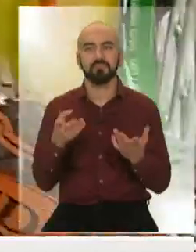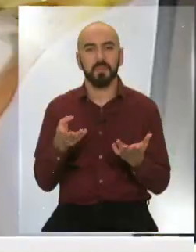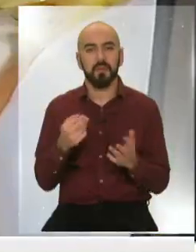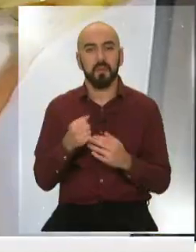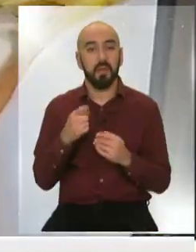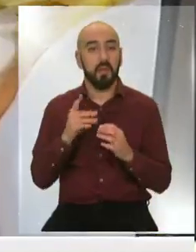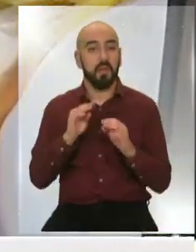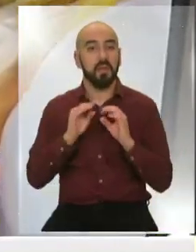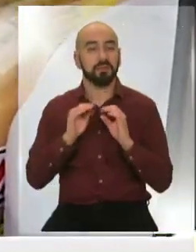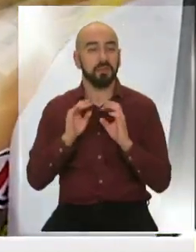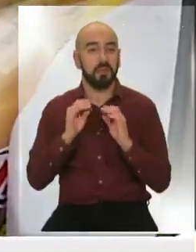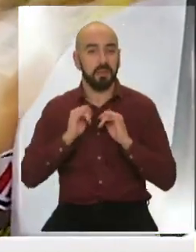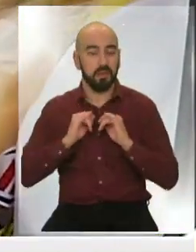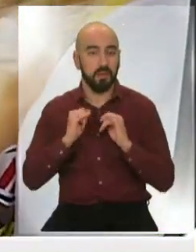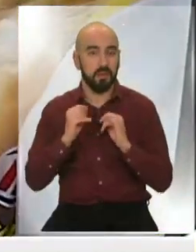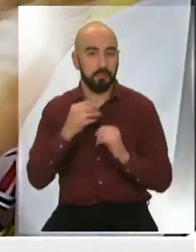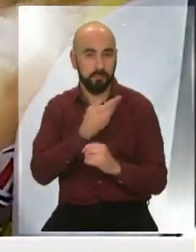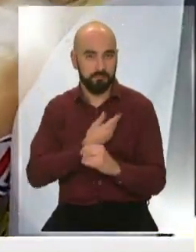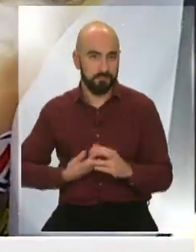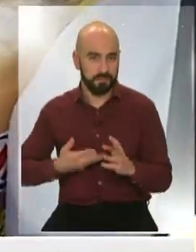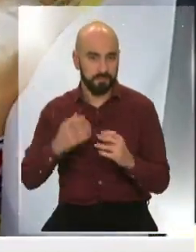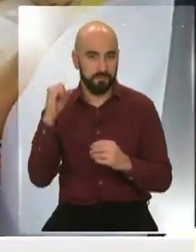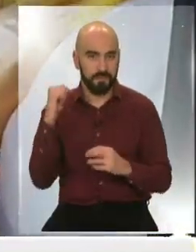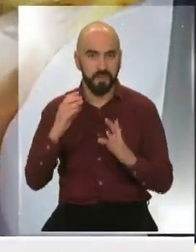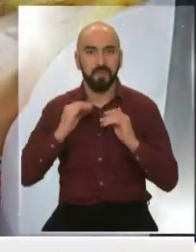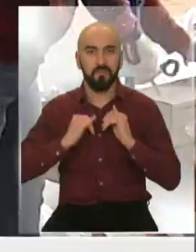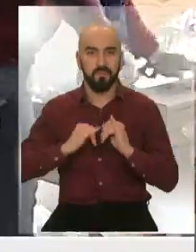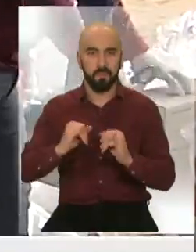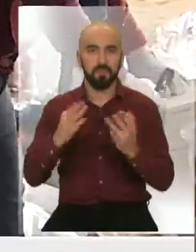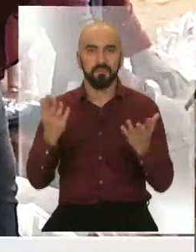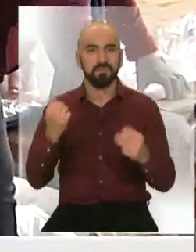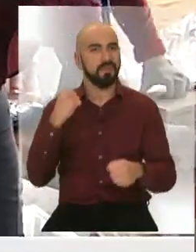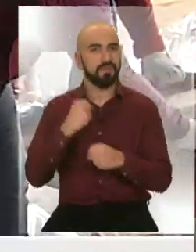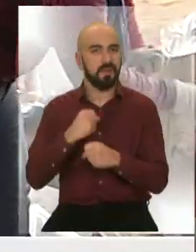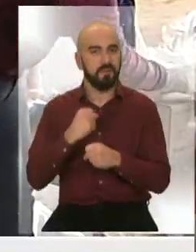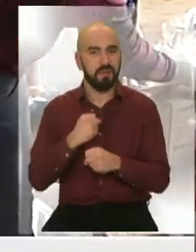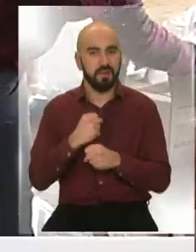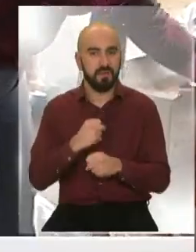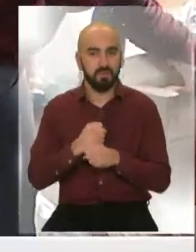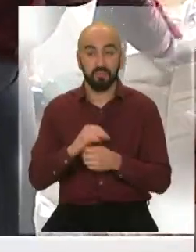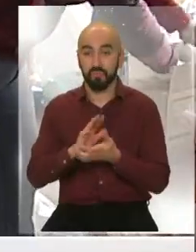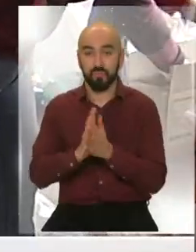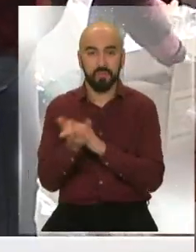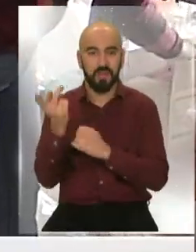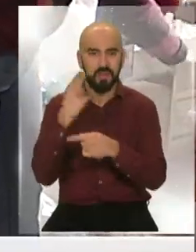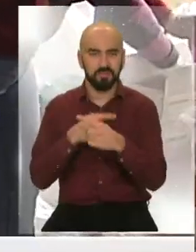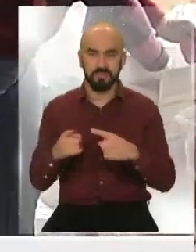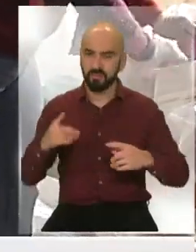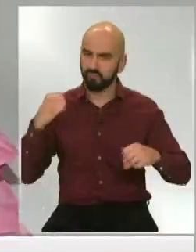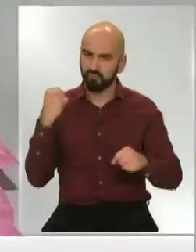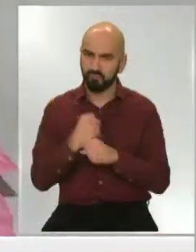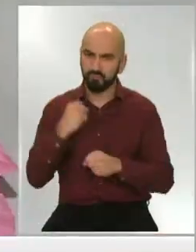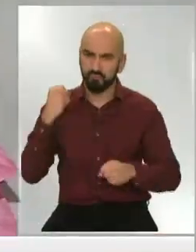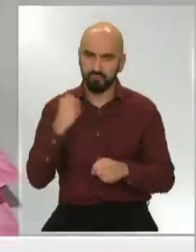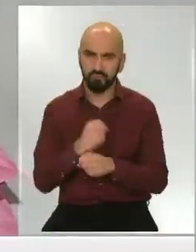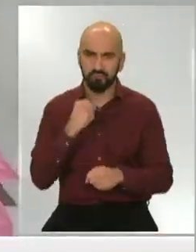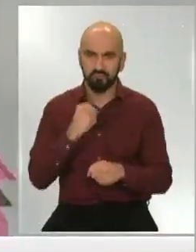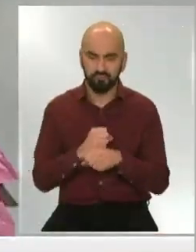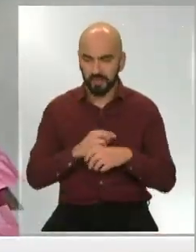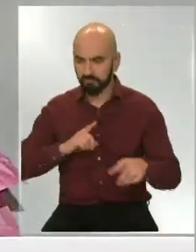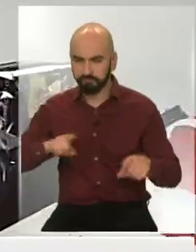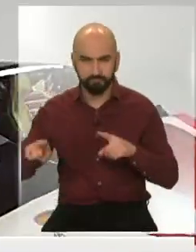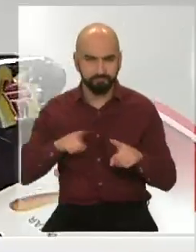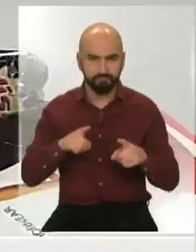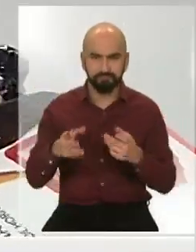el presidente de la República, Sebastián Piñera. Se ha estado trabajando durante toda esta semana arduamente en lo que es la logística, la gestión de